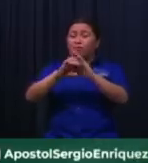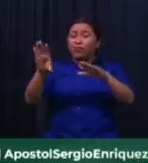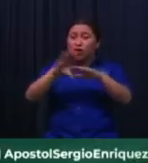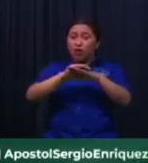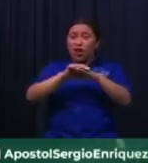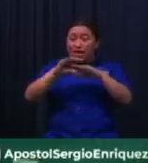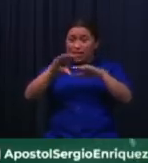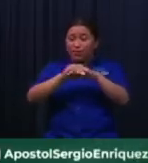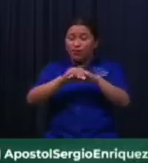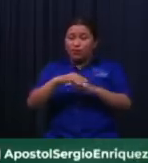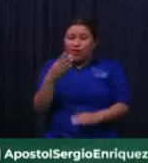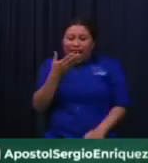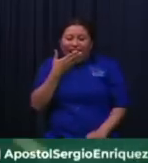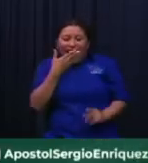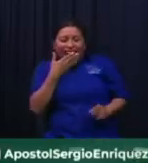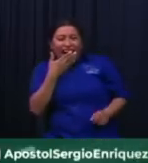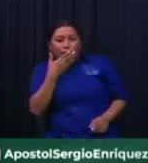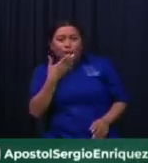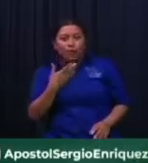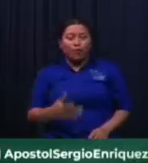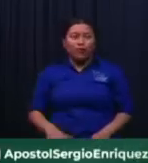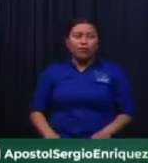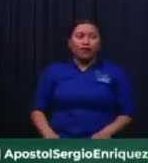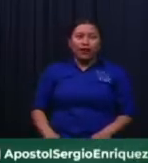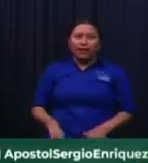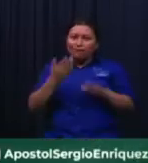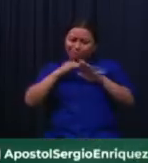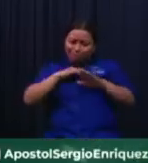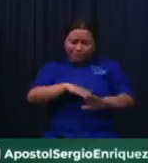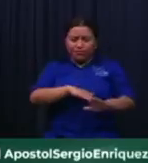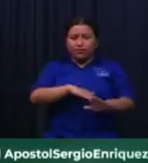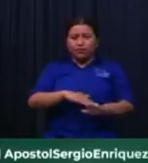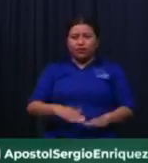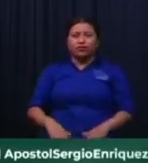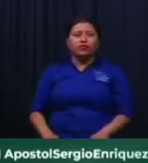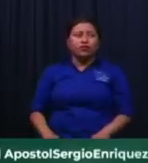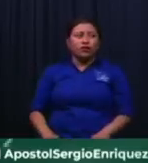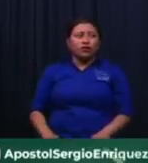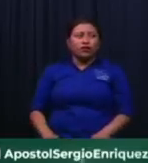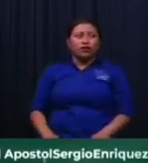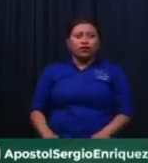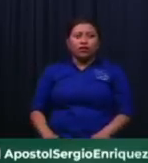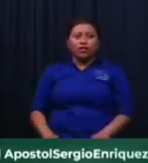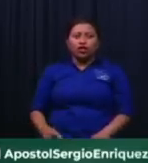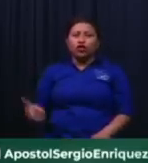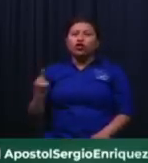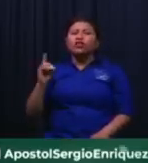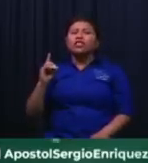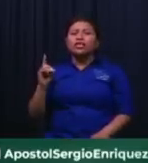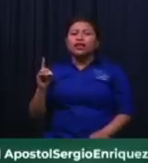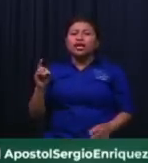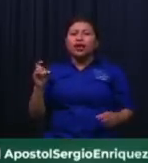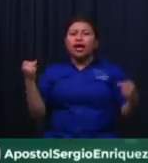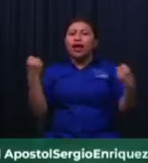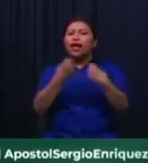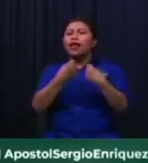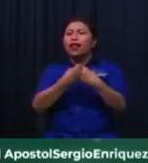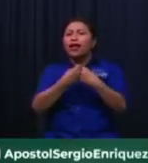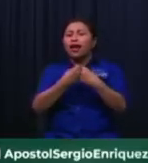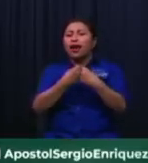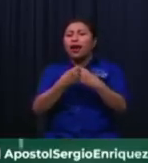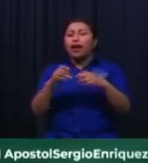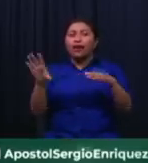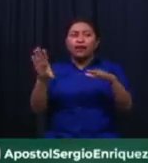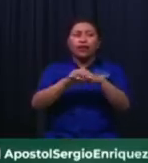desprecio. De todo puede suceder ahí, ¿verdad, hermanos? Pero ¿dónde se da la hostilidad? En el matrimonio, aquí ya estoy